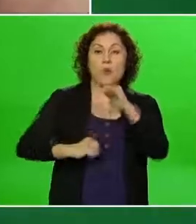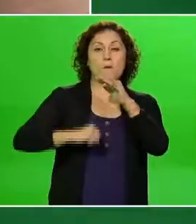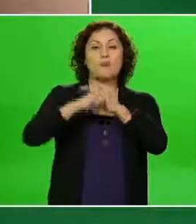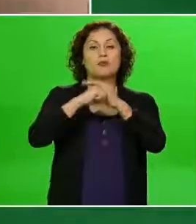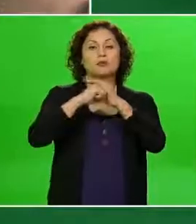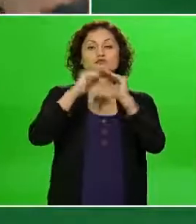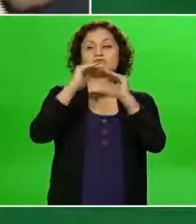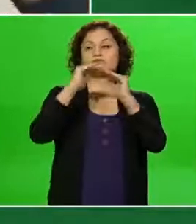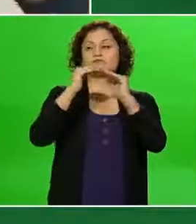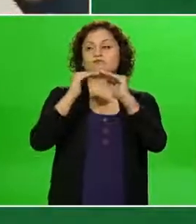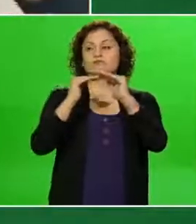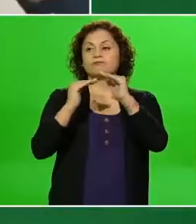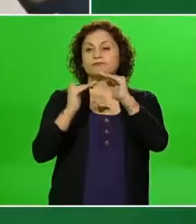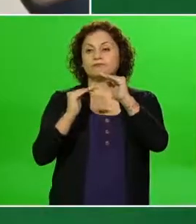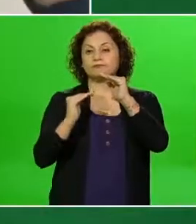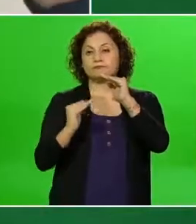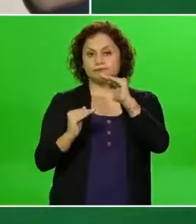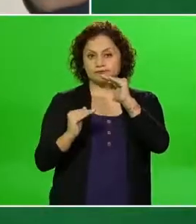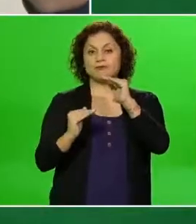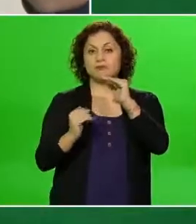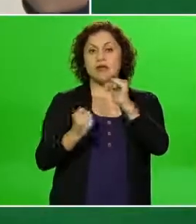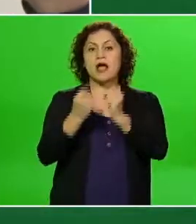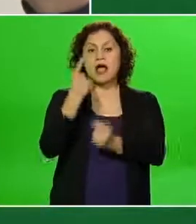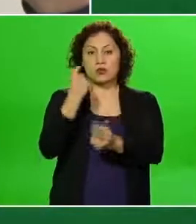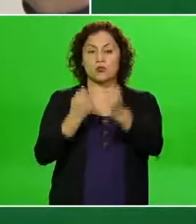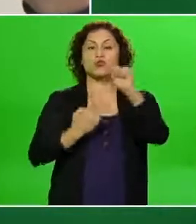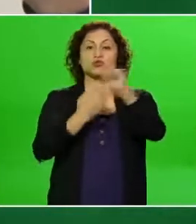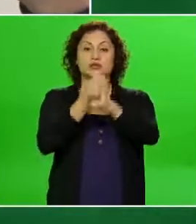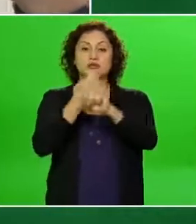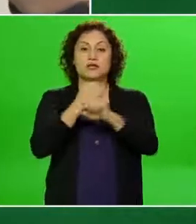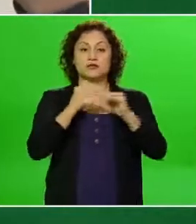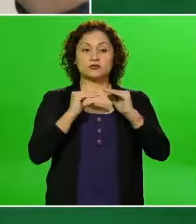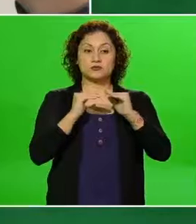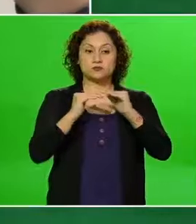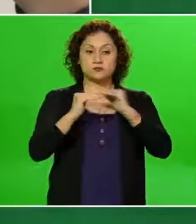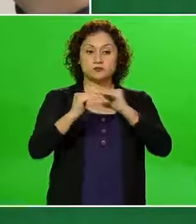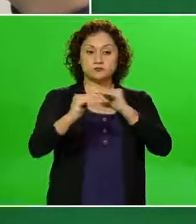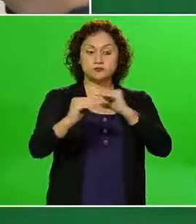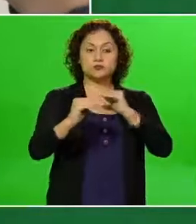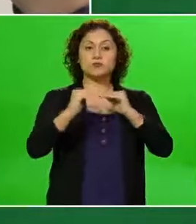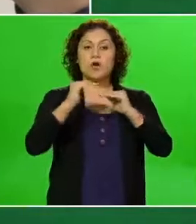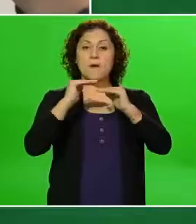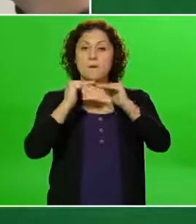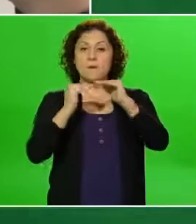empieza a bajar, hay estados que mantienen una disminución prácticamente